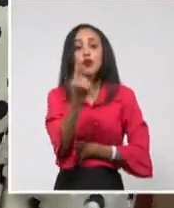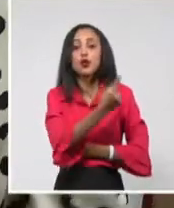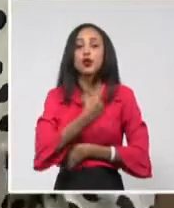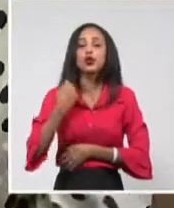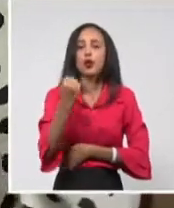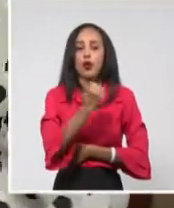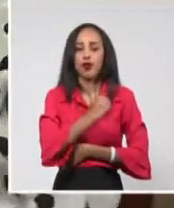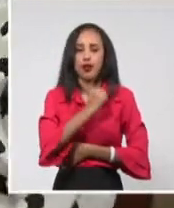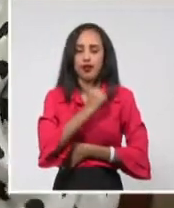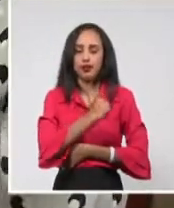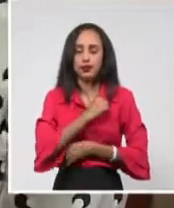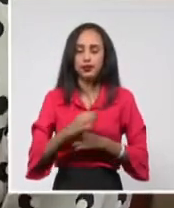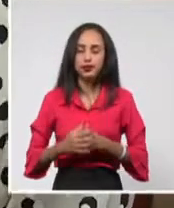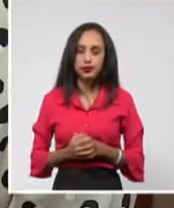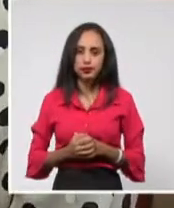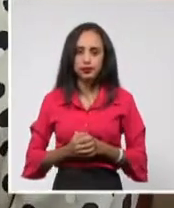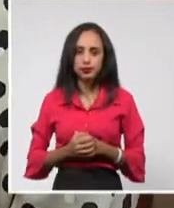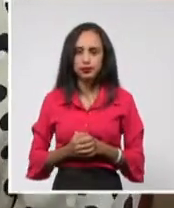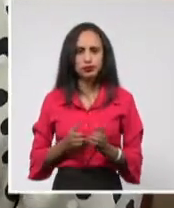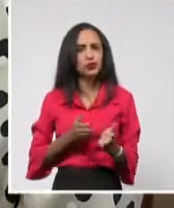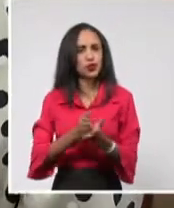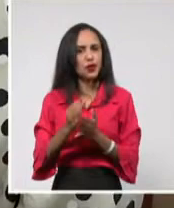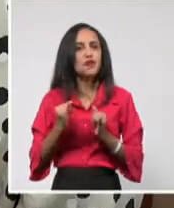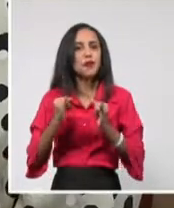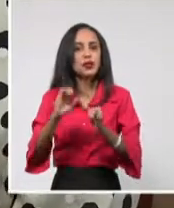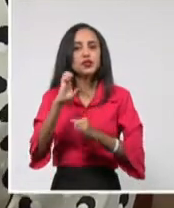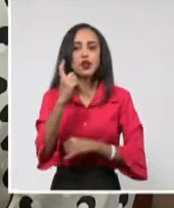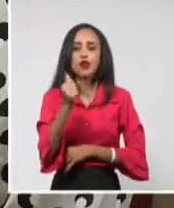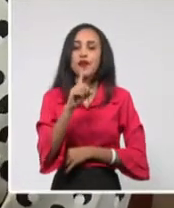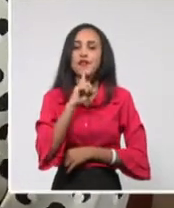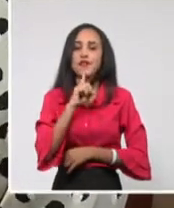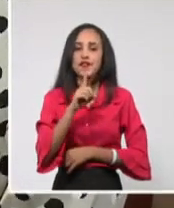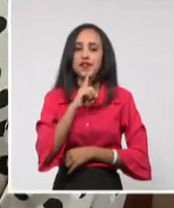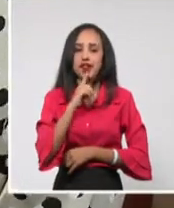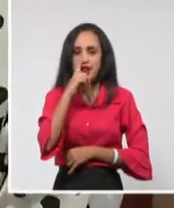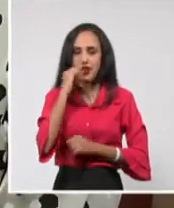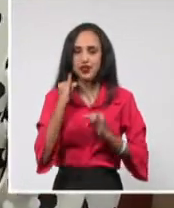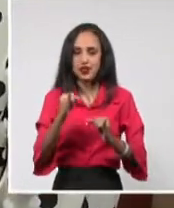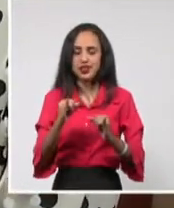nación. Siga los comentarios económicos el viernes en el Ester. Buenas noches.